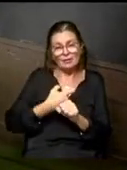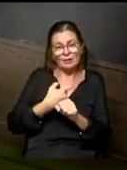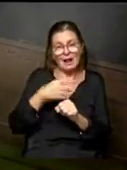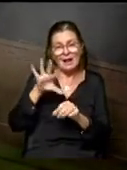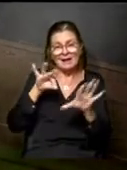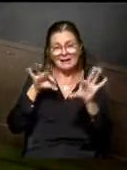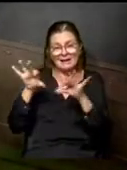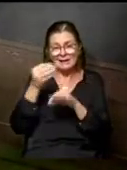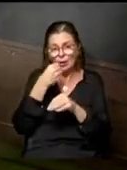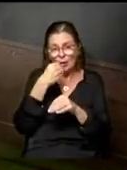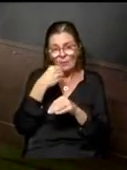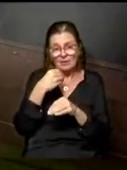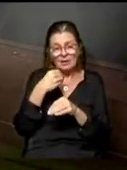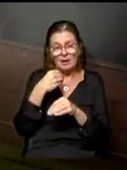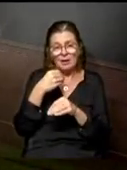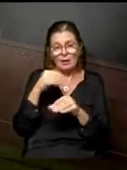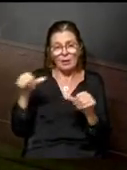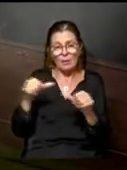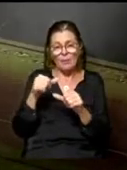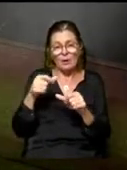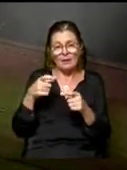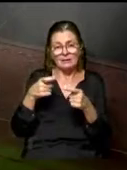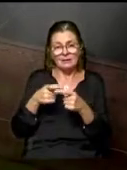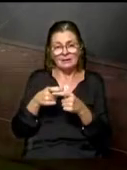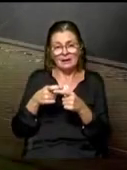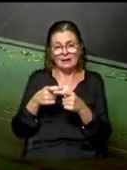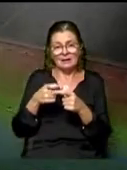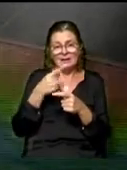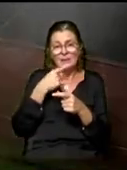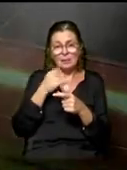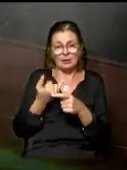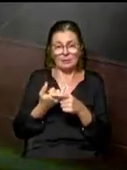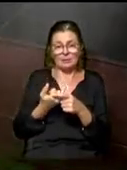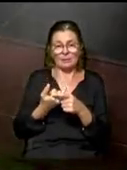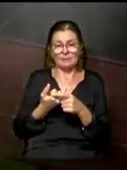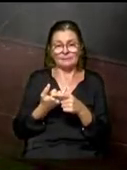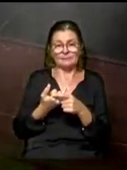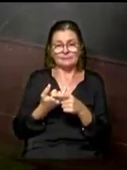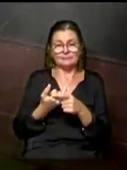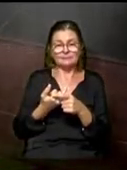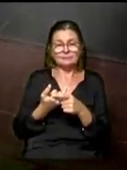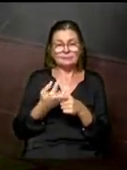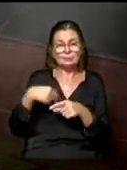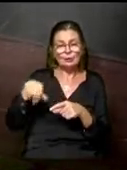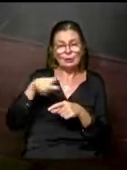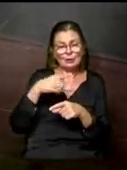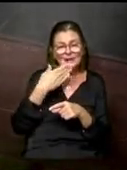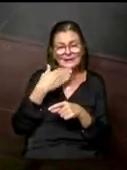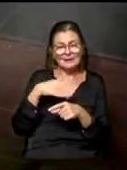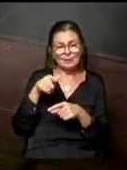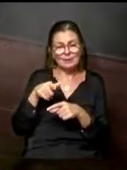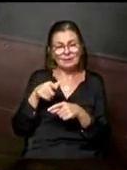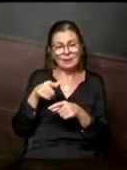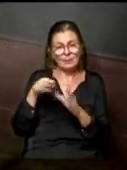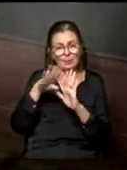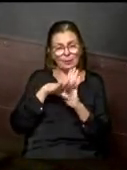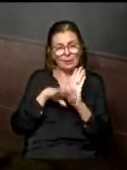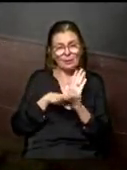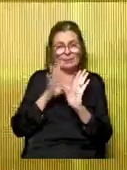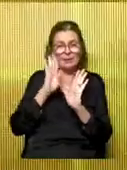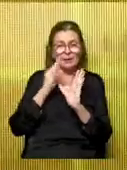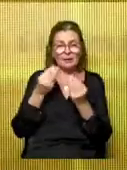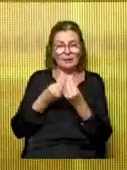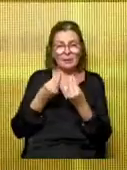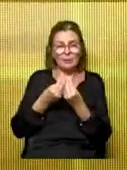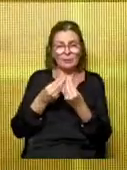elegir sus alimentos, como lo hace la tarjeta alimentaria, por ejemplo, ¿no? Nosotros entendemos que este tipo de programas se parece mucho más